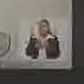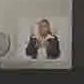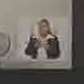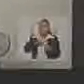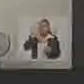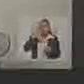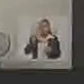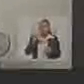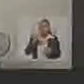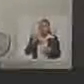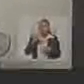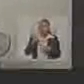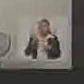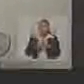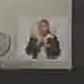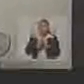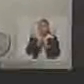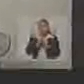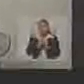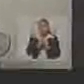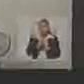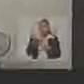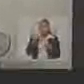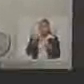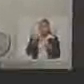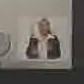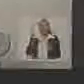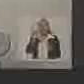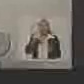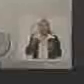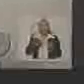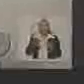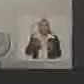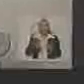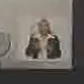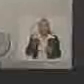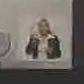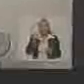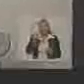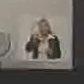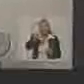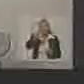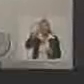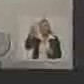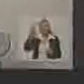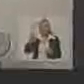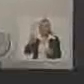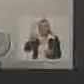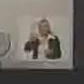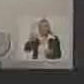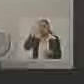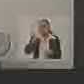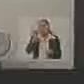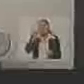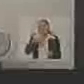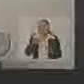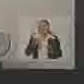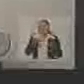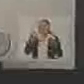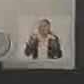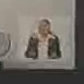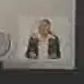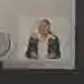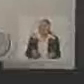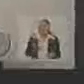Benito Juárez, por desgracia, es la falta de empleo. Muchos de ustedes que me están viendo en este momento, por desgracia, perdieron su empleo.